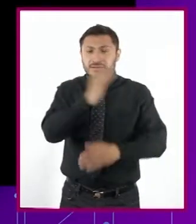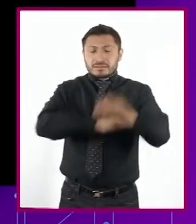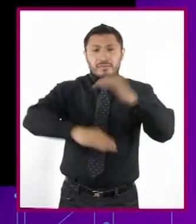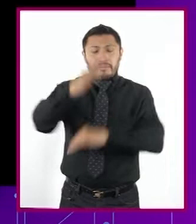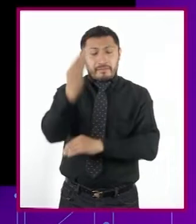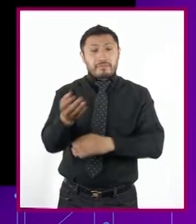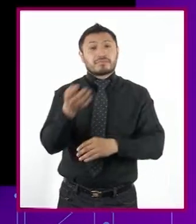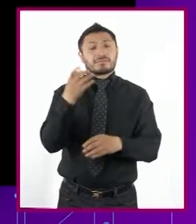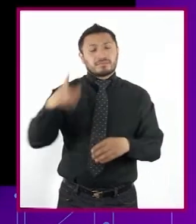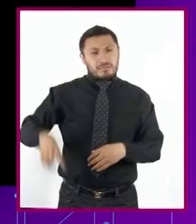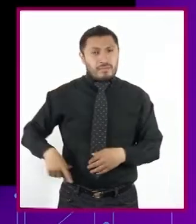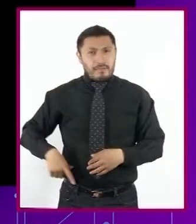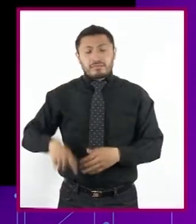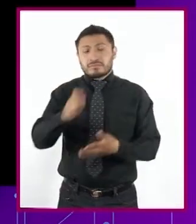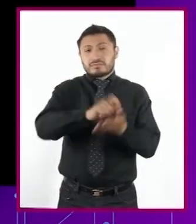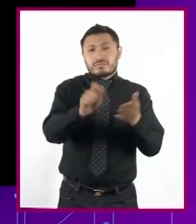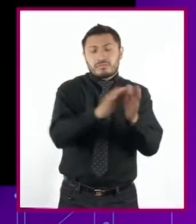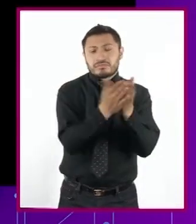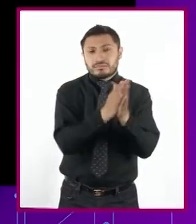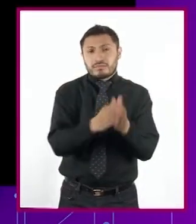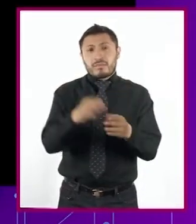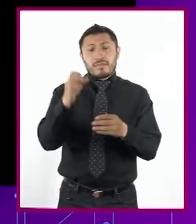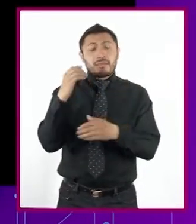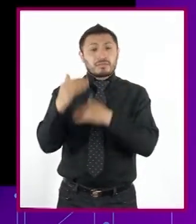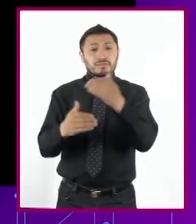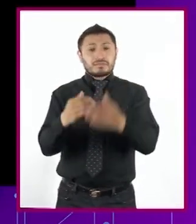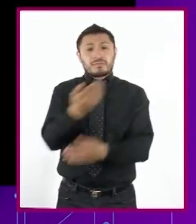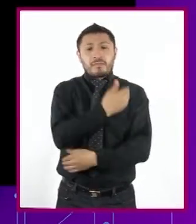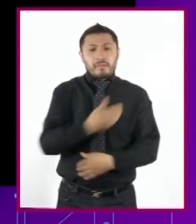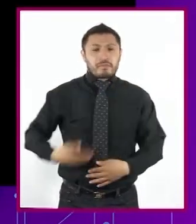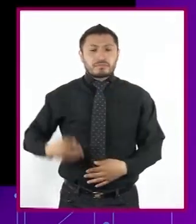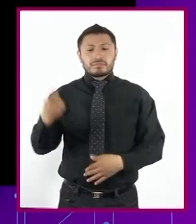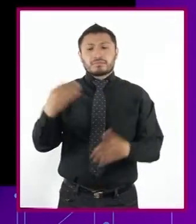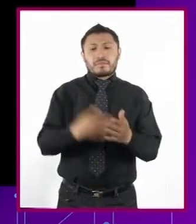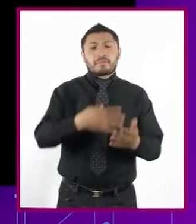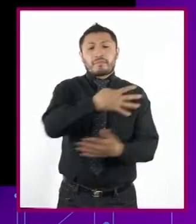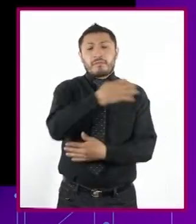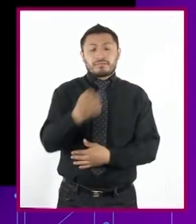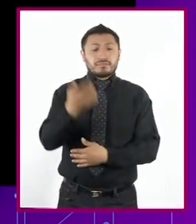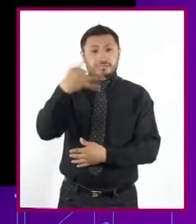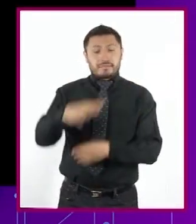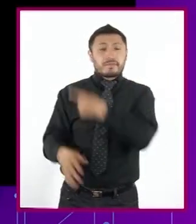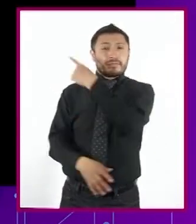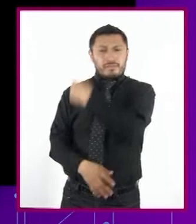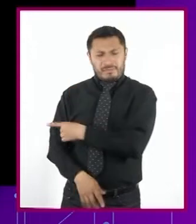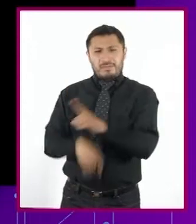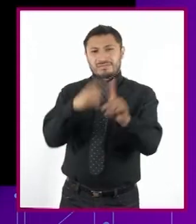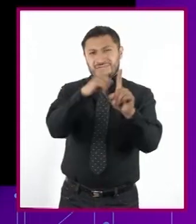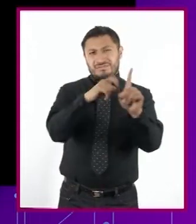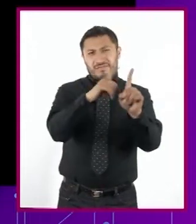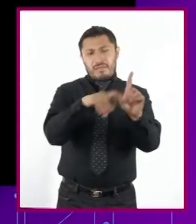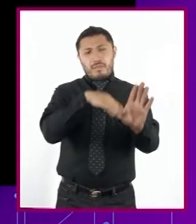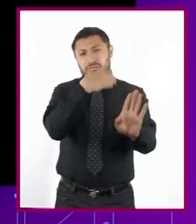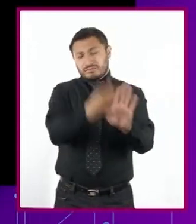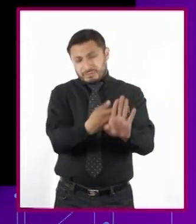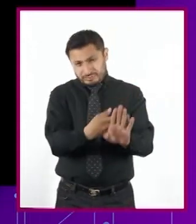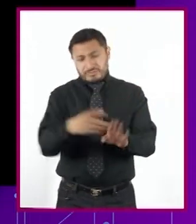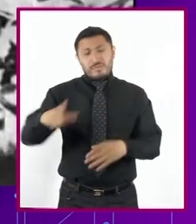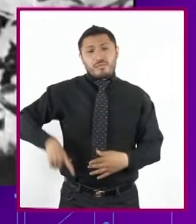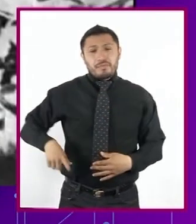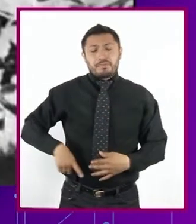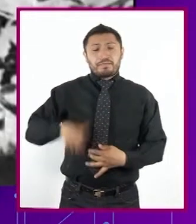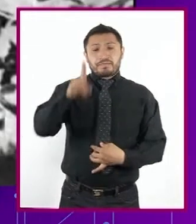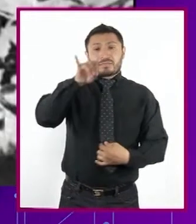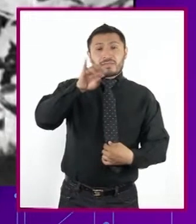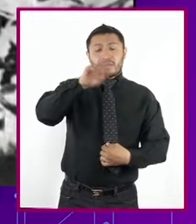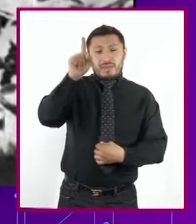estado, escribió el libro La sucesión presidencial en 1910, donde criticó el carácter pretoriano del gobierno de